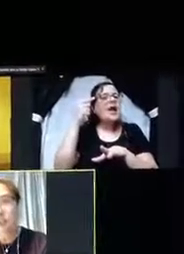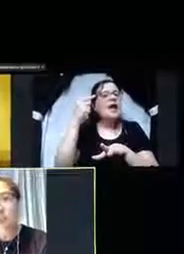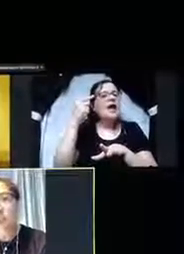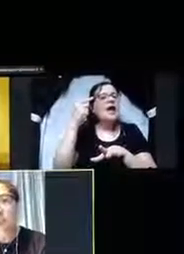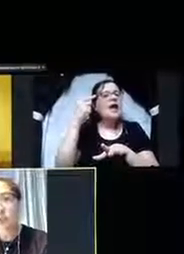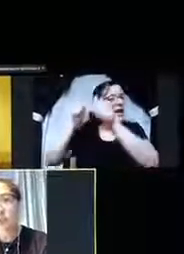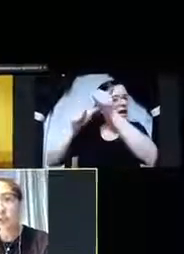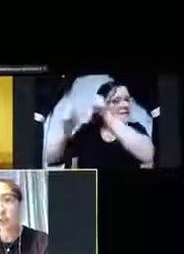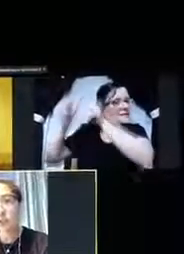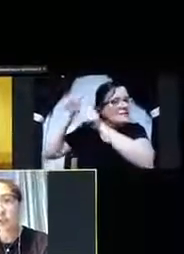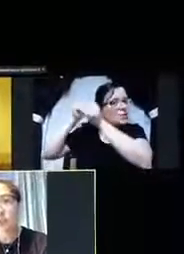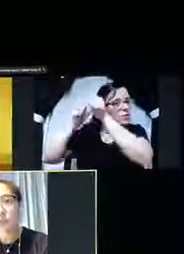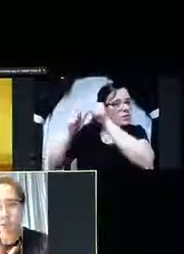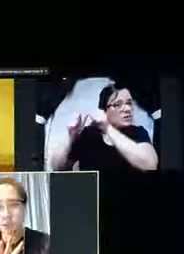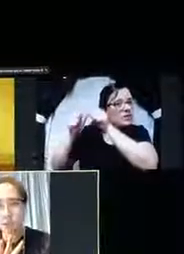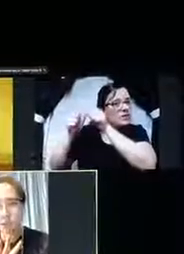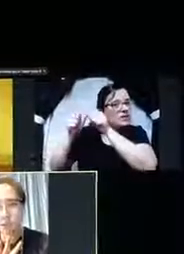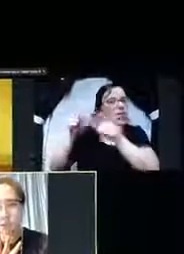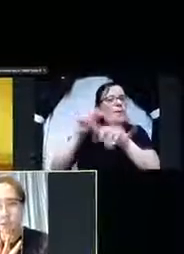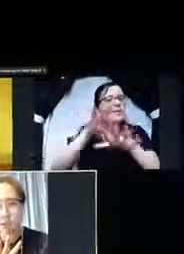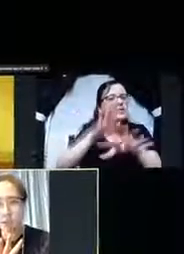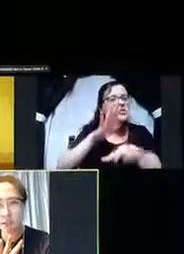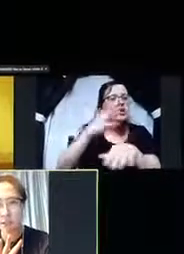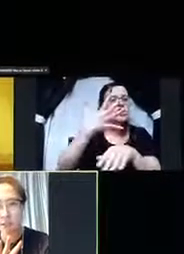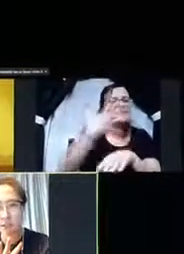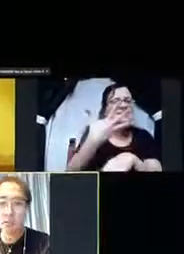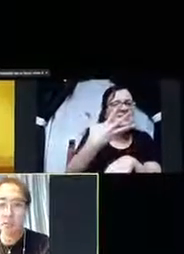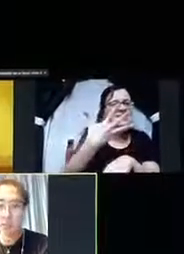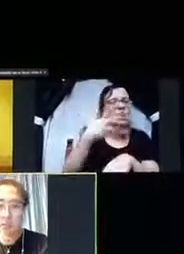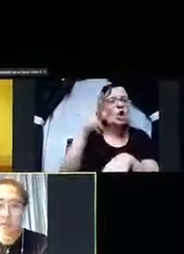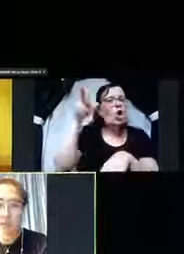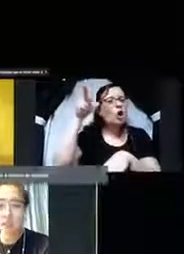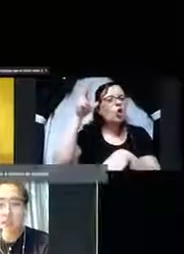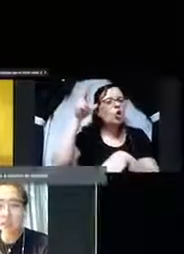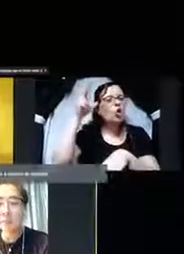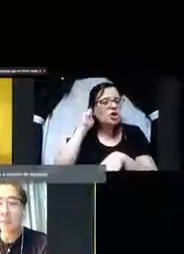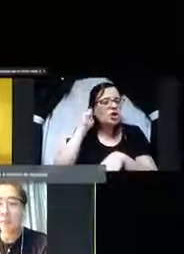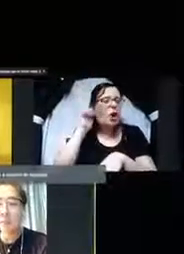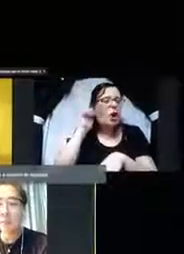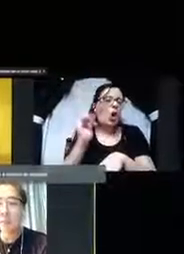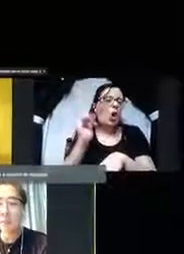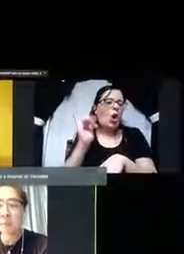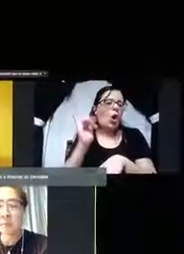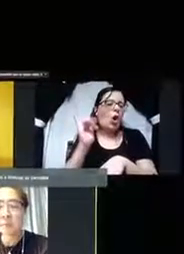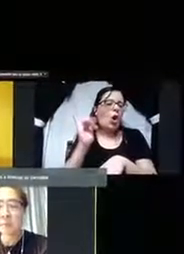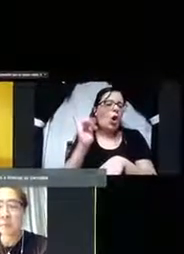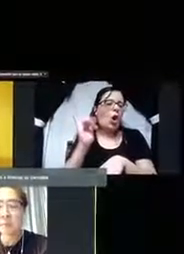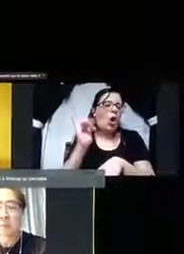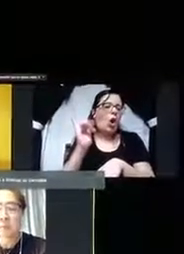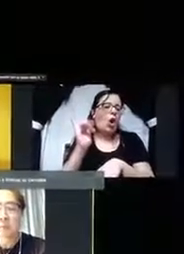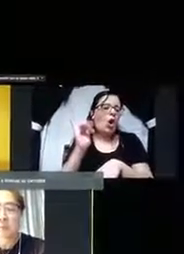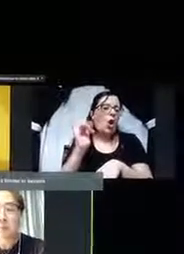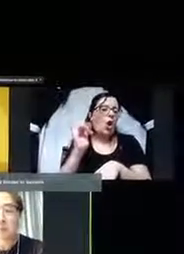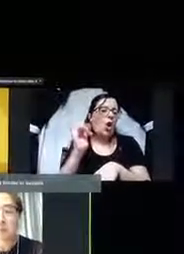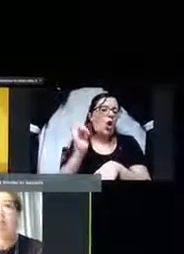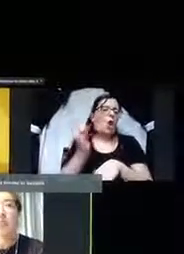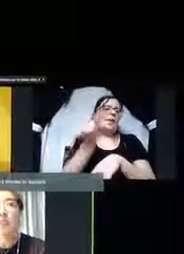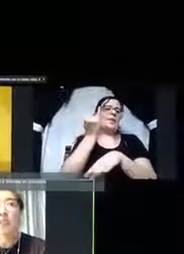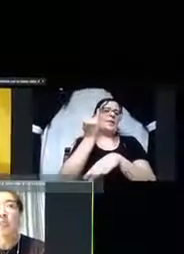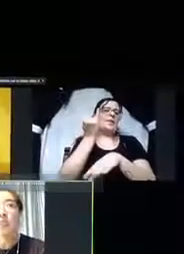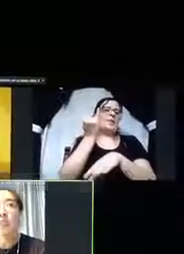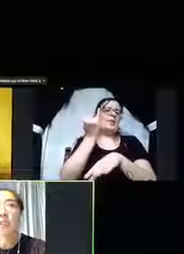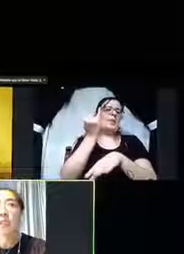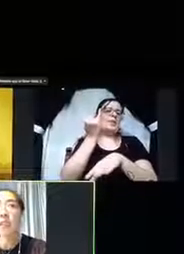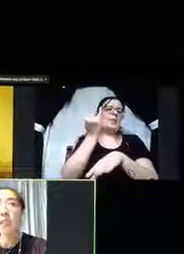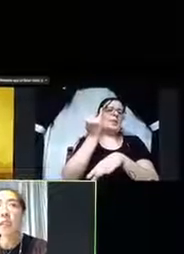a los 5 o 8 años. Una cosa así fue la información que en ese momento se la dieron a mi mamá, ¿no?